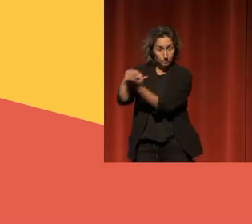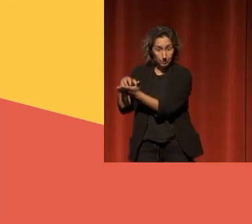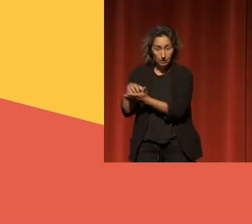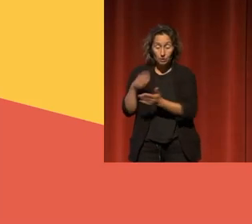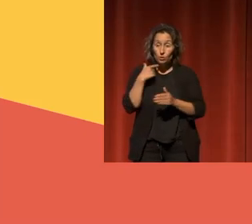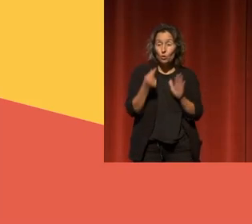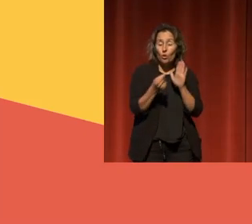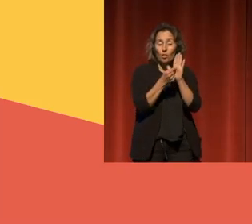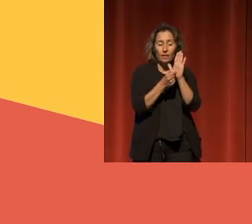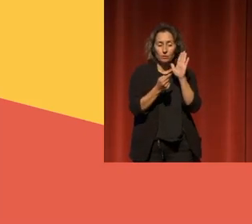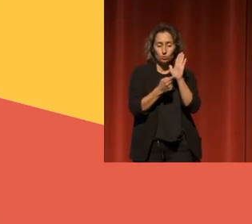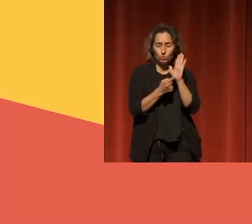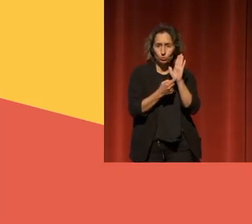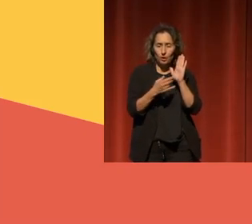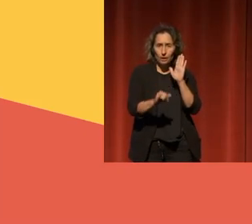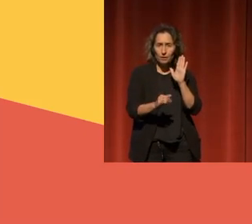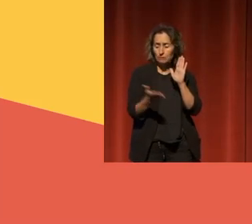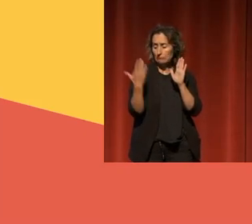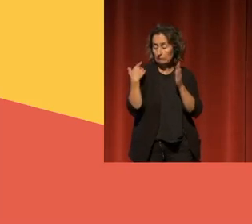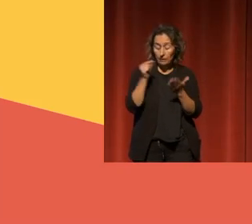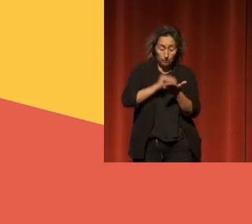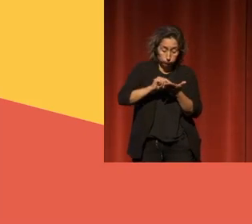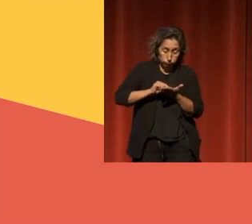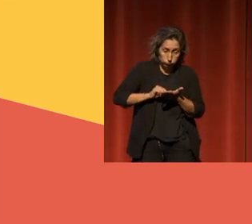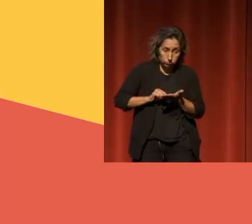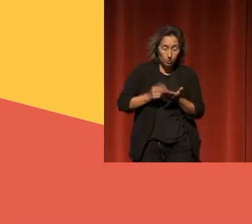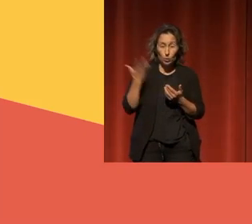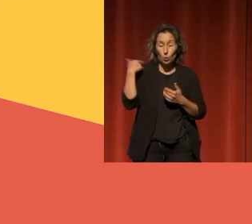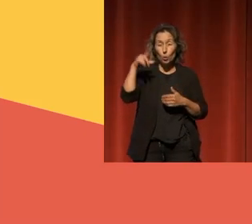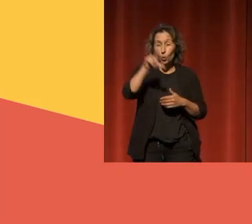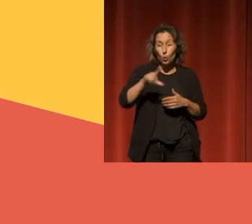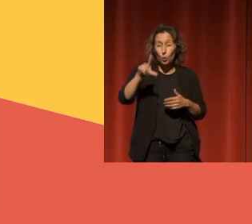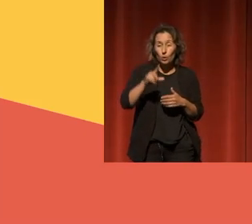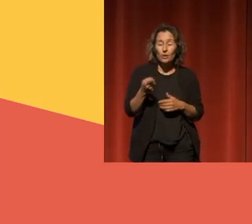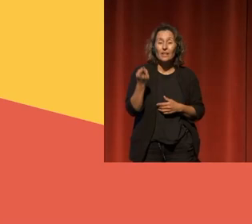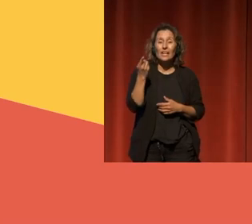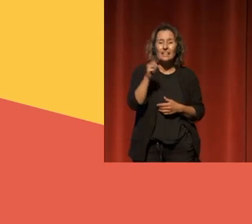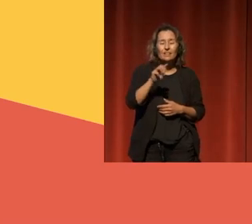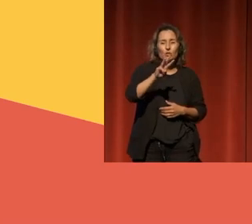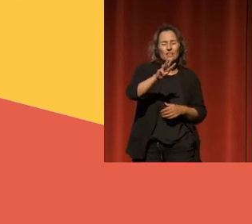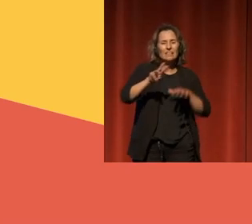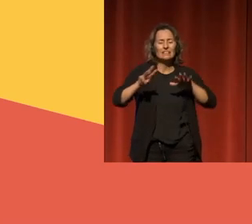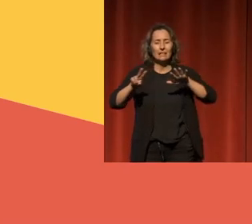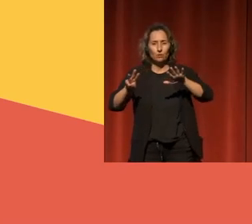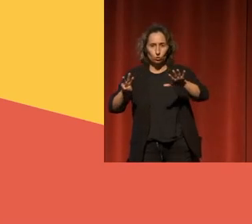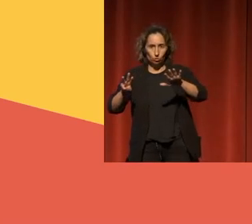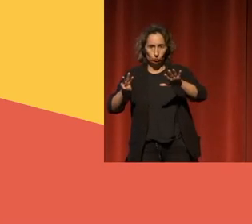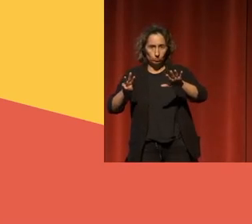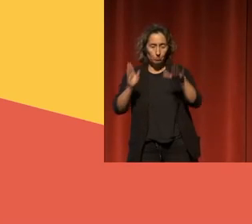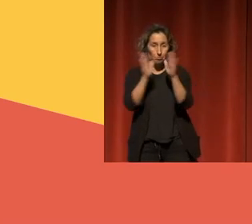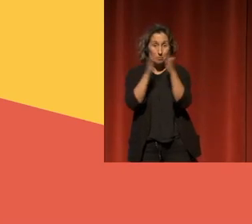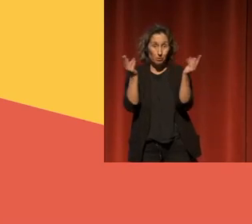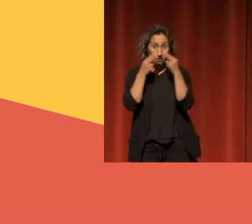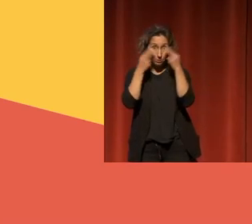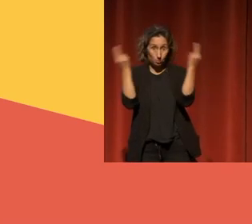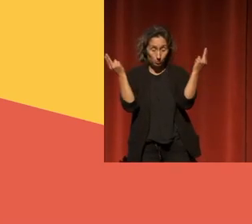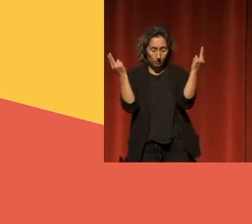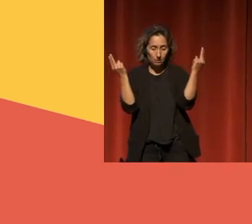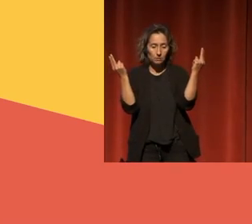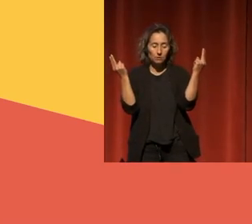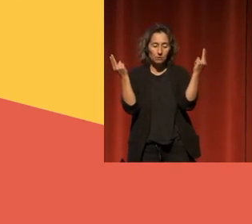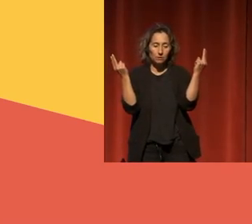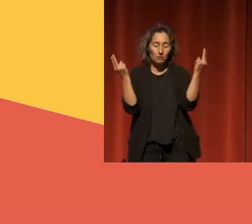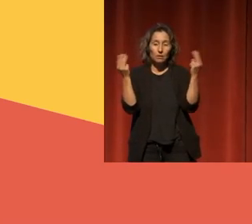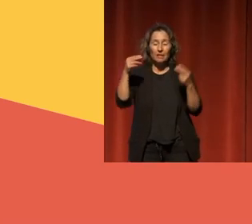bueno de cuando estaba tomando datos allá por Julio que eran 138 bibliotecas públicas presentes en